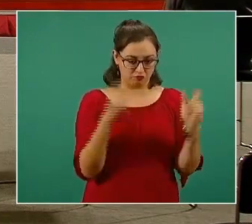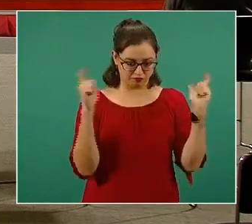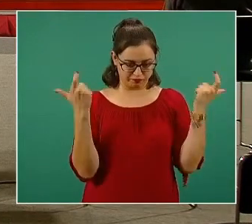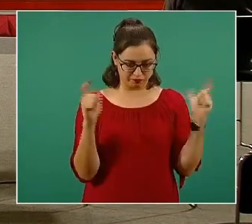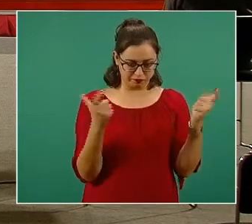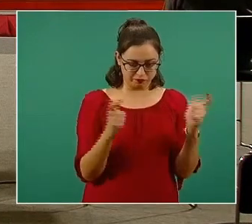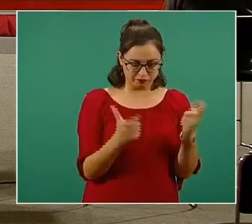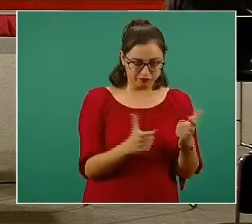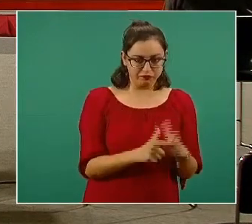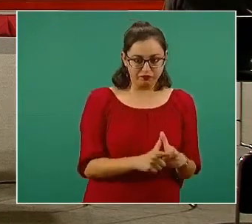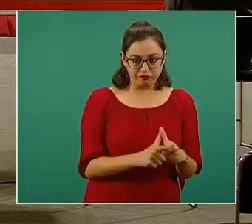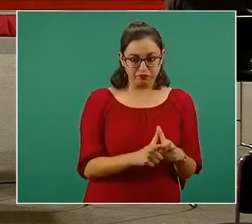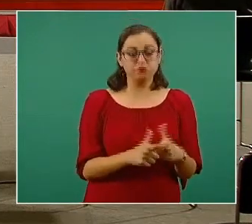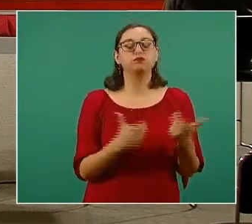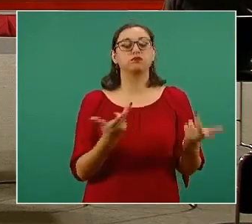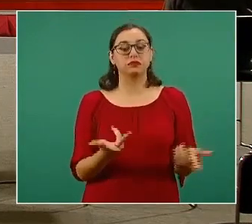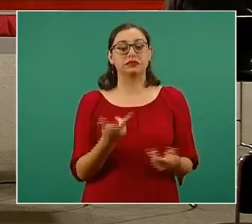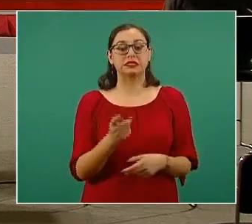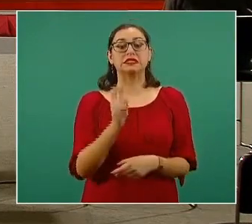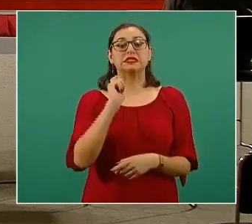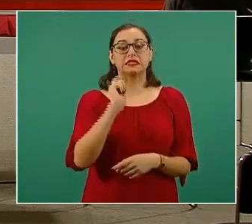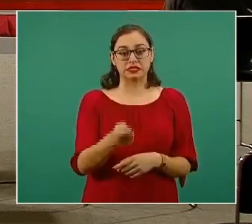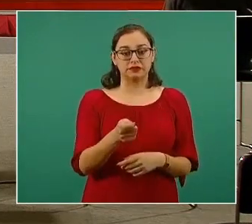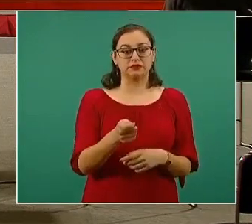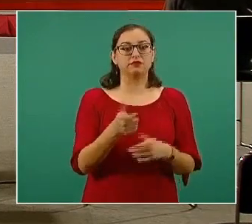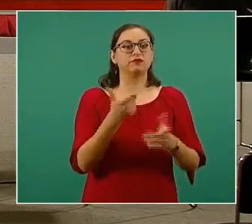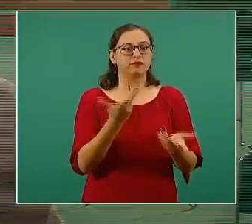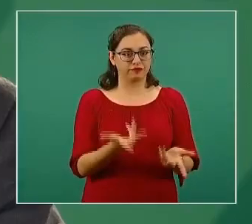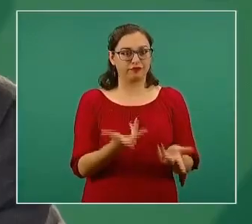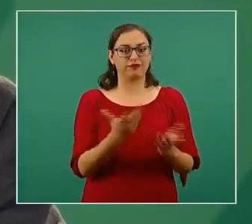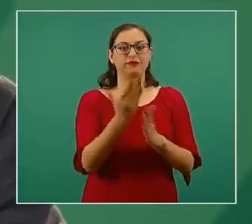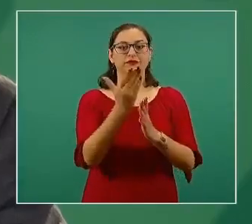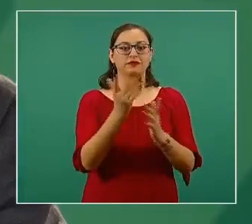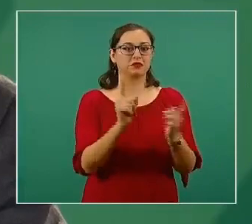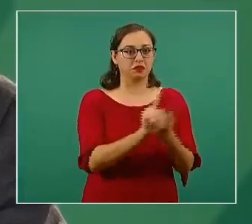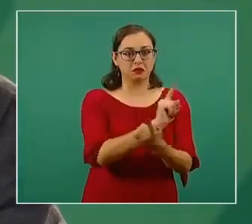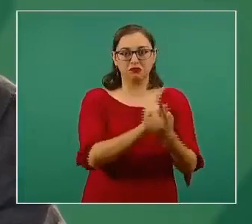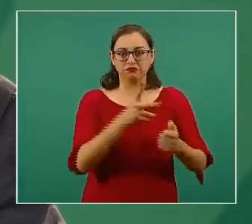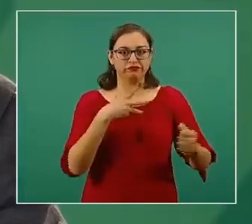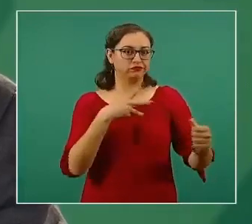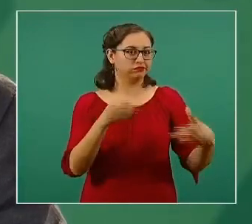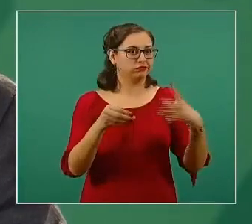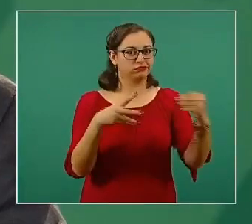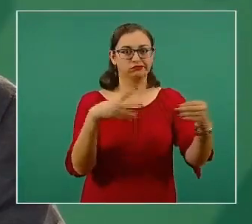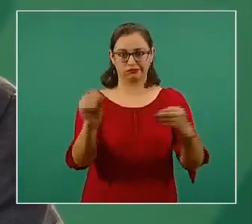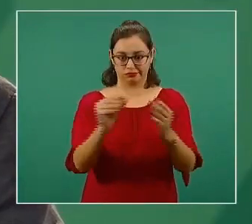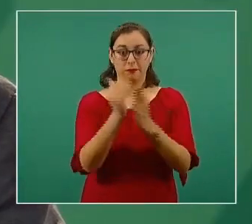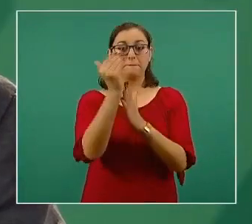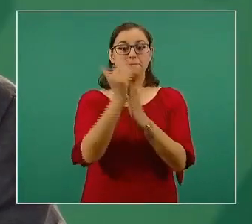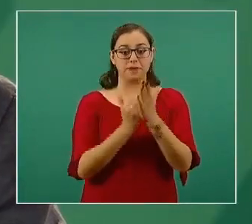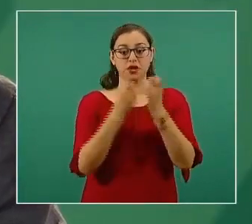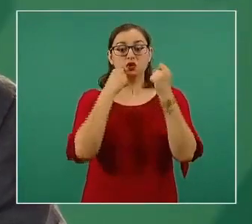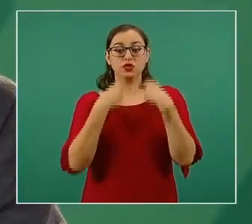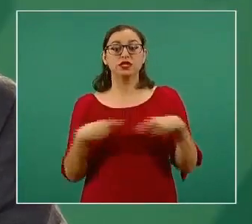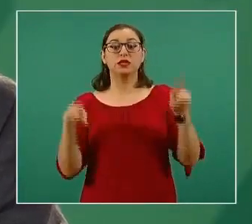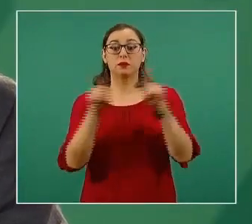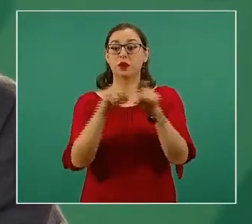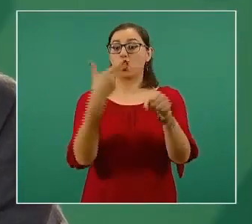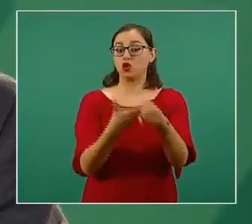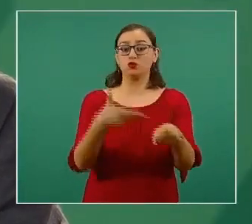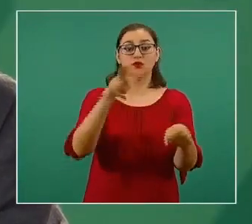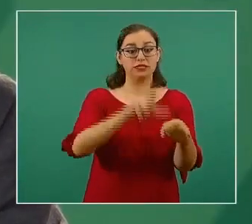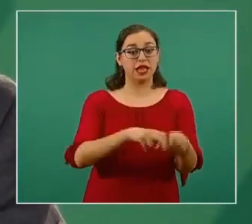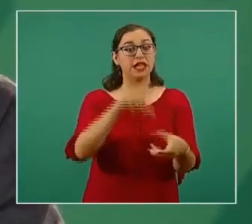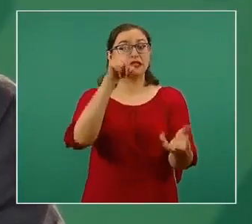desde luego refleja la eficiencia de los contactos, cada vez es menor. También los hospitales, las unidades COVID se